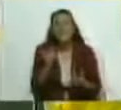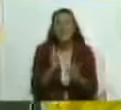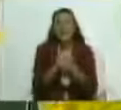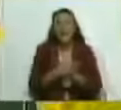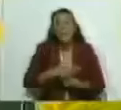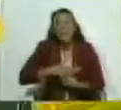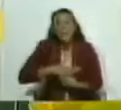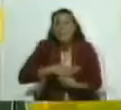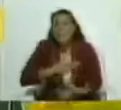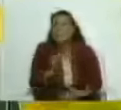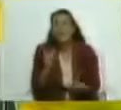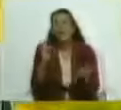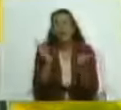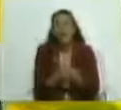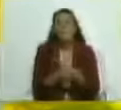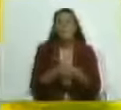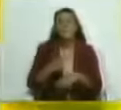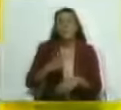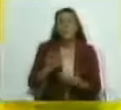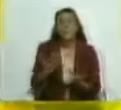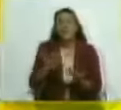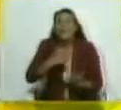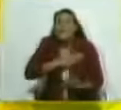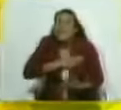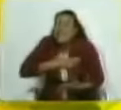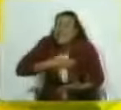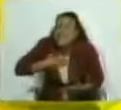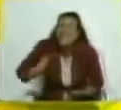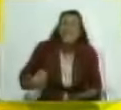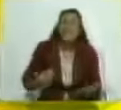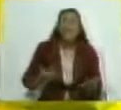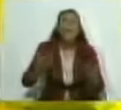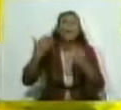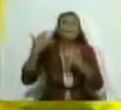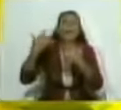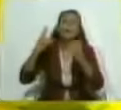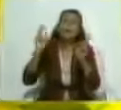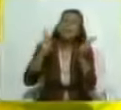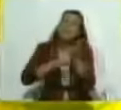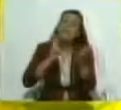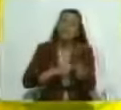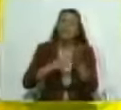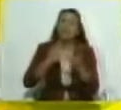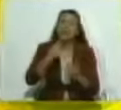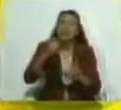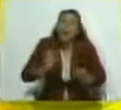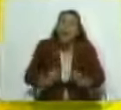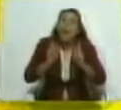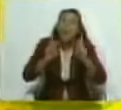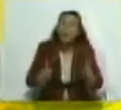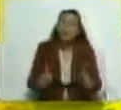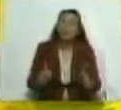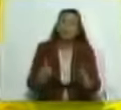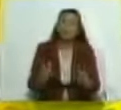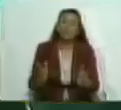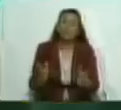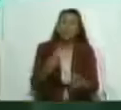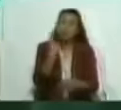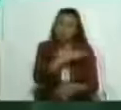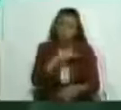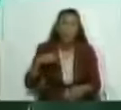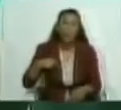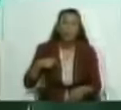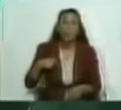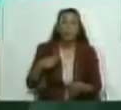cambio, que desea que se le hable de una esperanza, que se le hable de una oportunidad. Nosotros nos